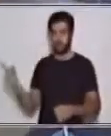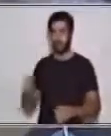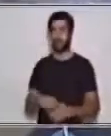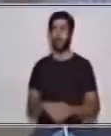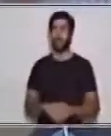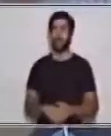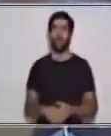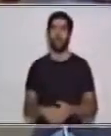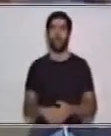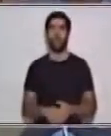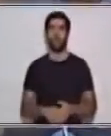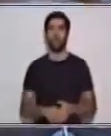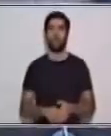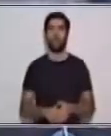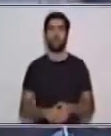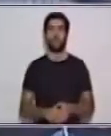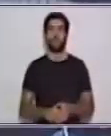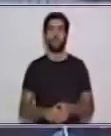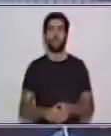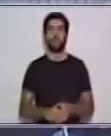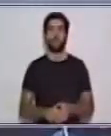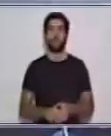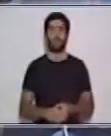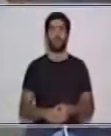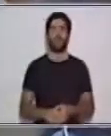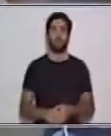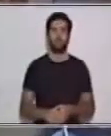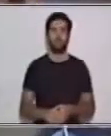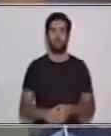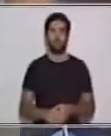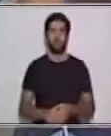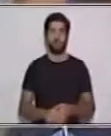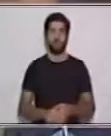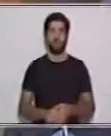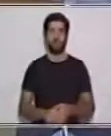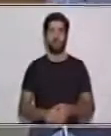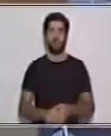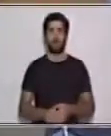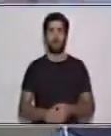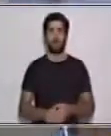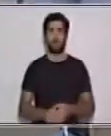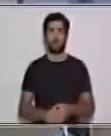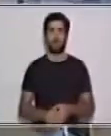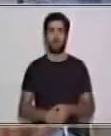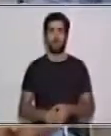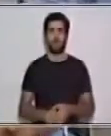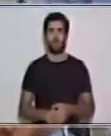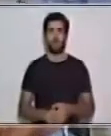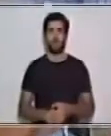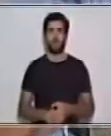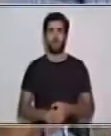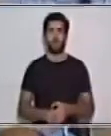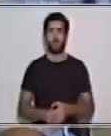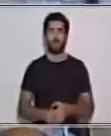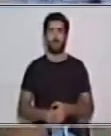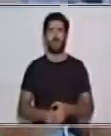lado, en esta parte de abajo tenemos la cantidad de hermanos, y entonces yo puedo con otro color,